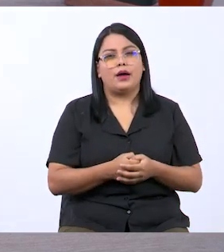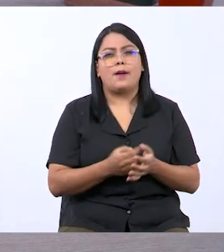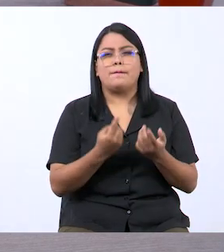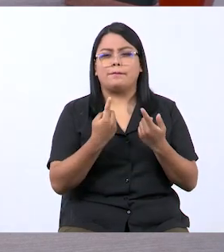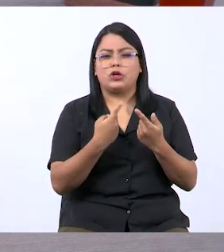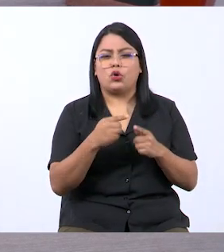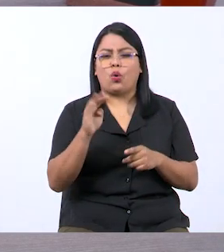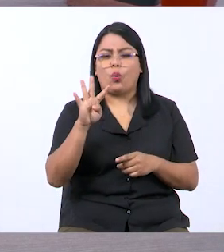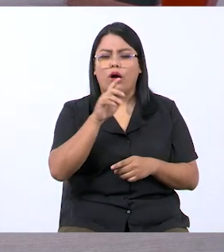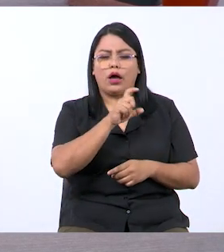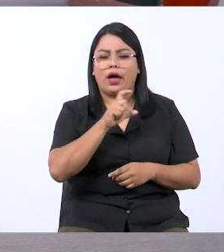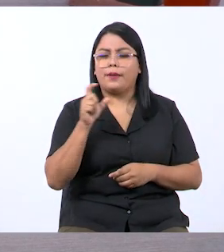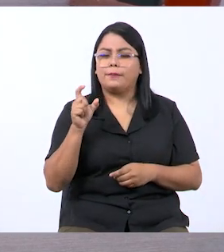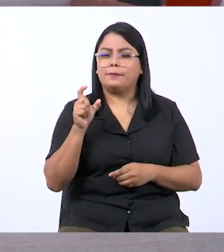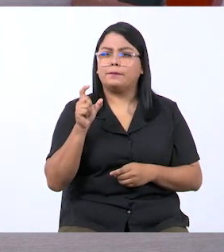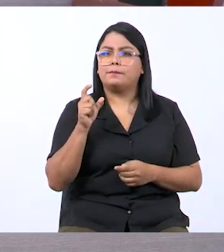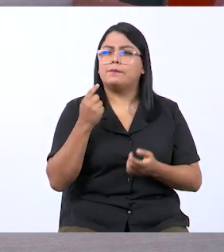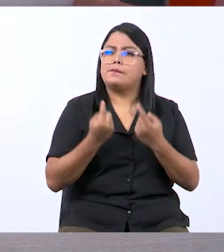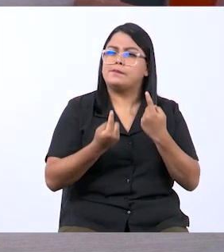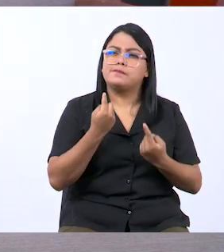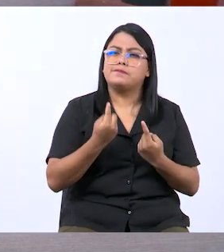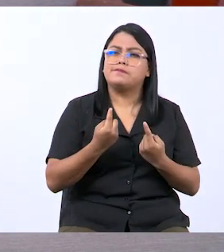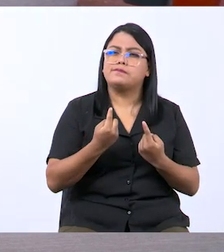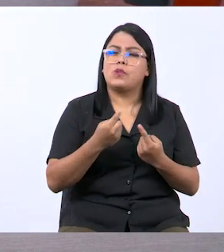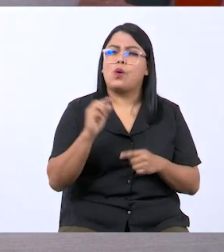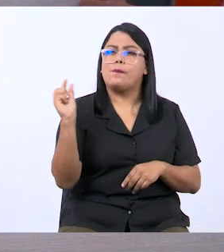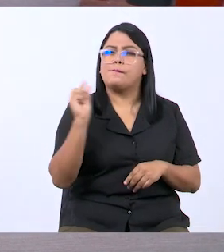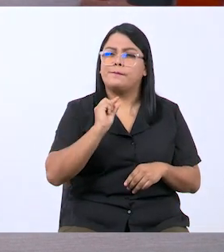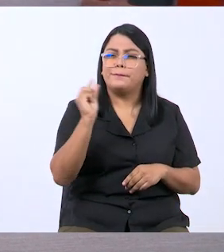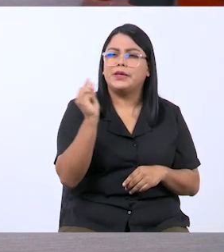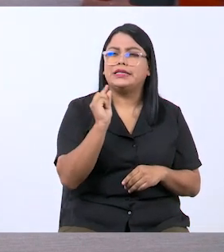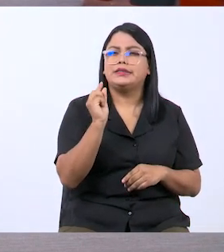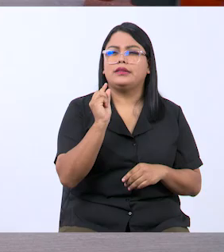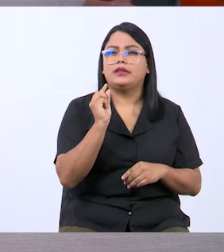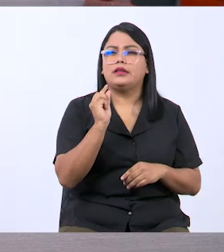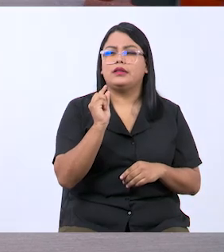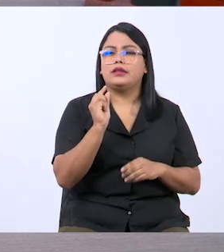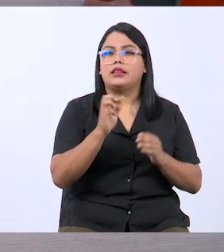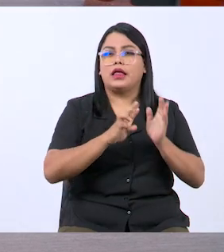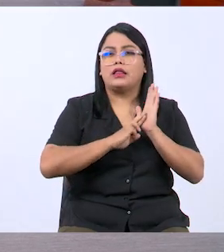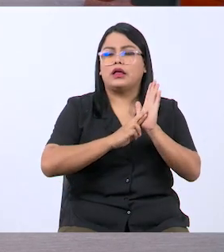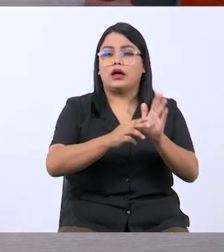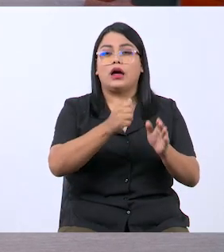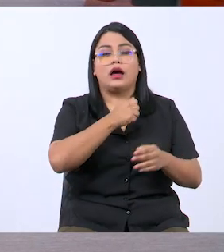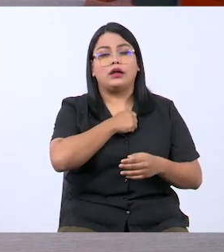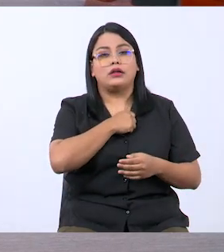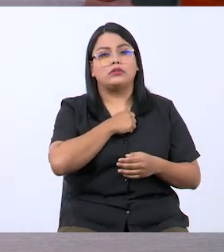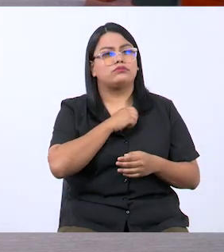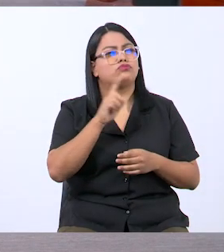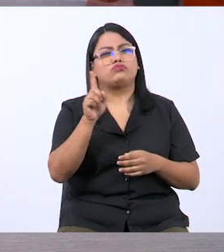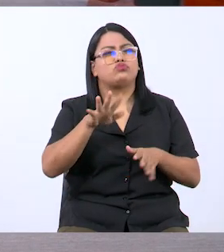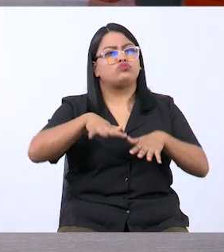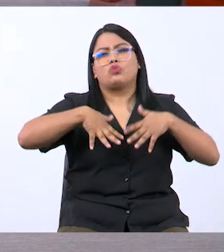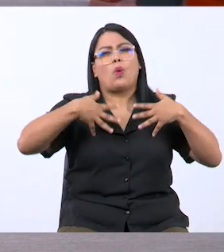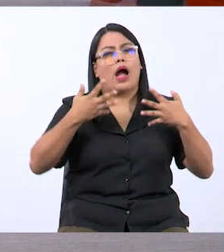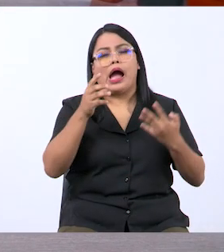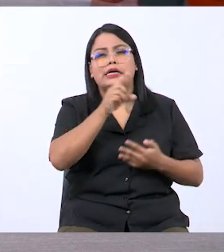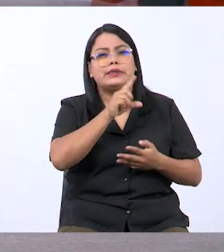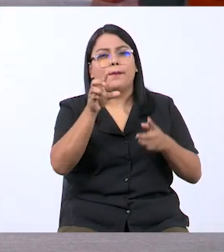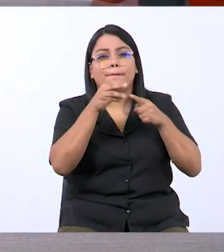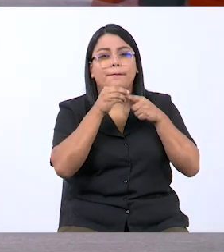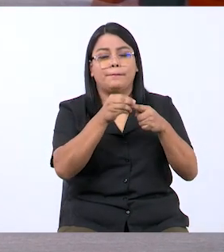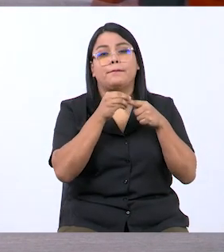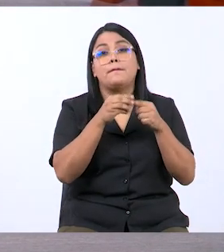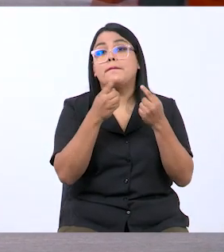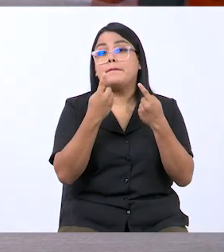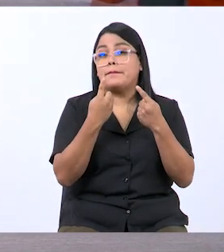en cuál de las 4 semanas se le va a pedir o se le va a solicitar al alumno este producto de unidad? No hay una semana